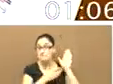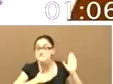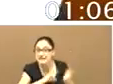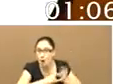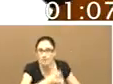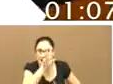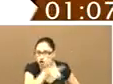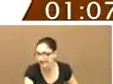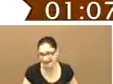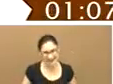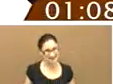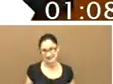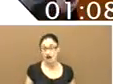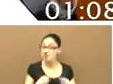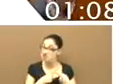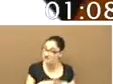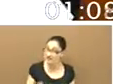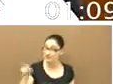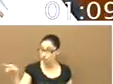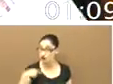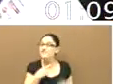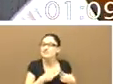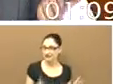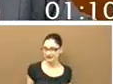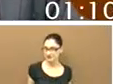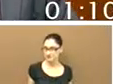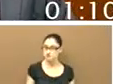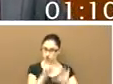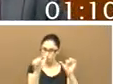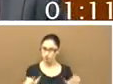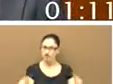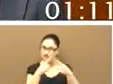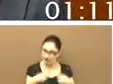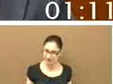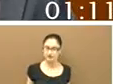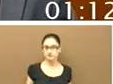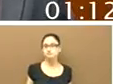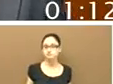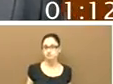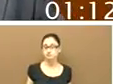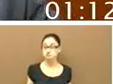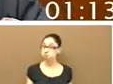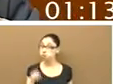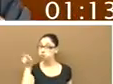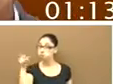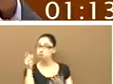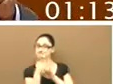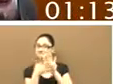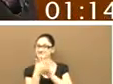la diferencia entre ustedes y nosotros entre su modelo y el nuestro es que usted casi no ha mencionado la palabra